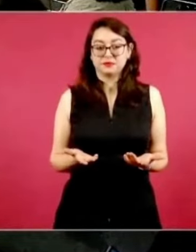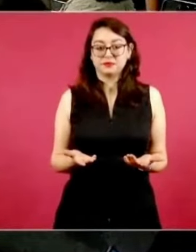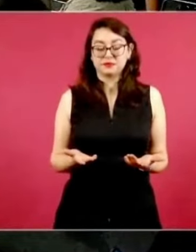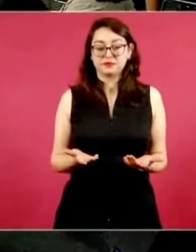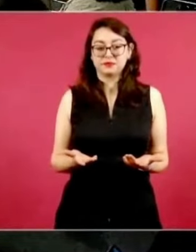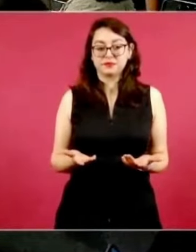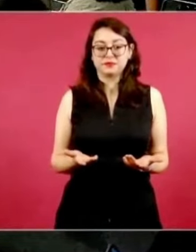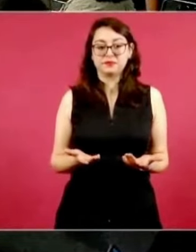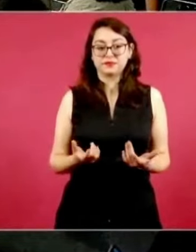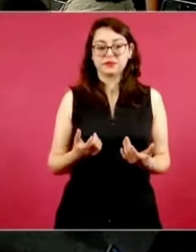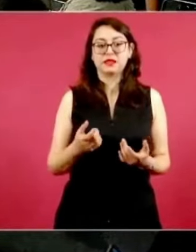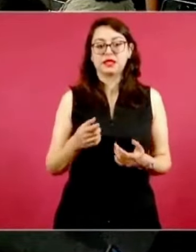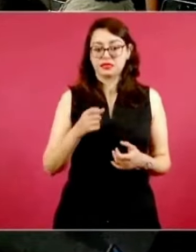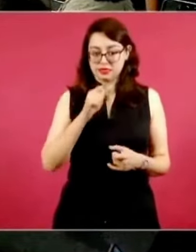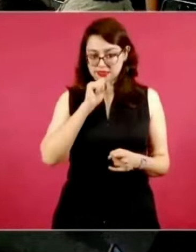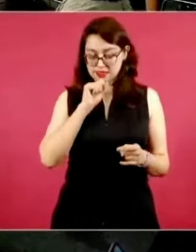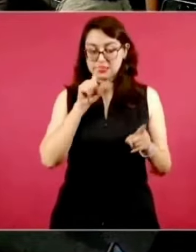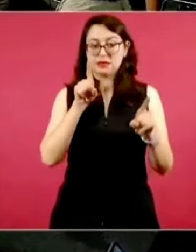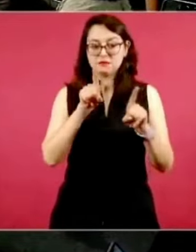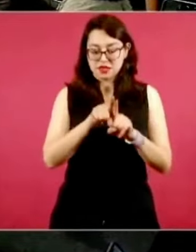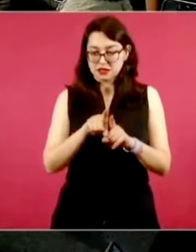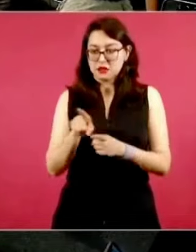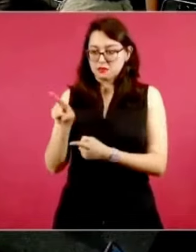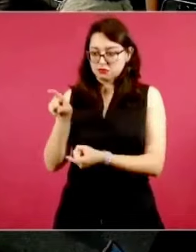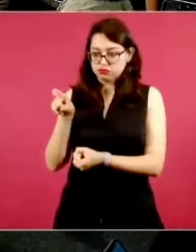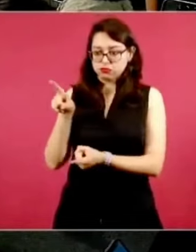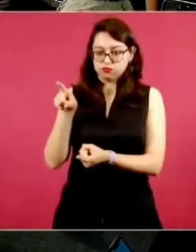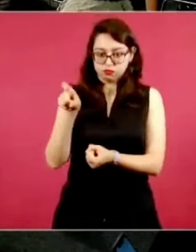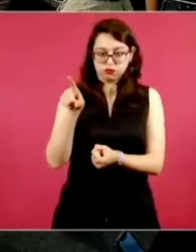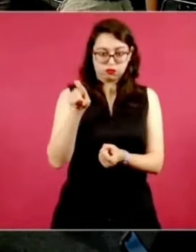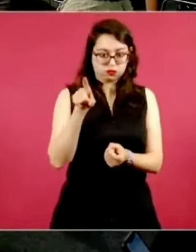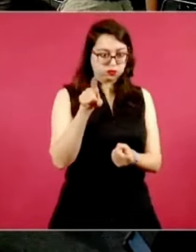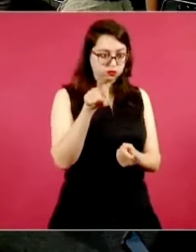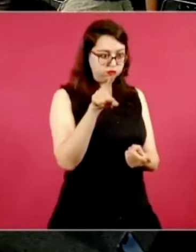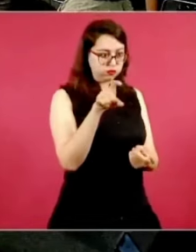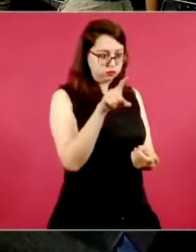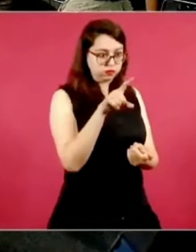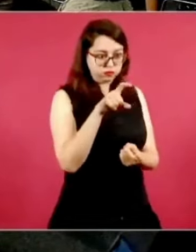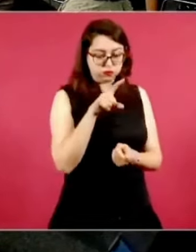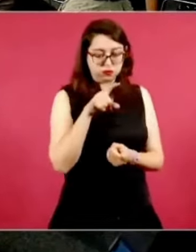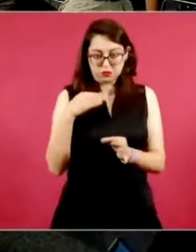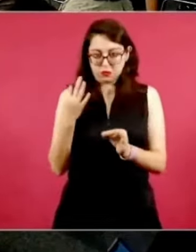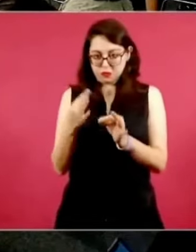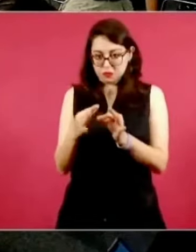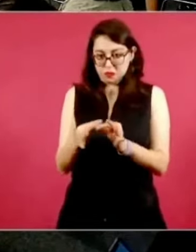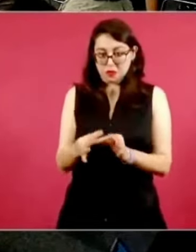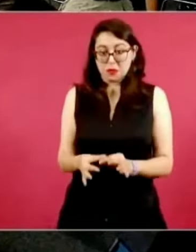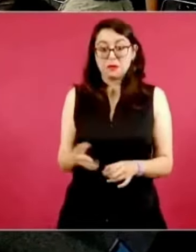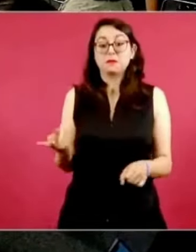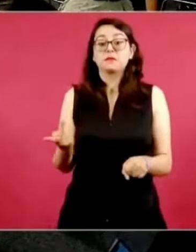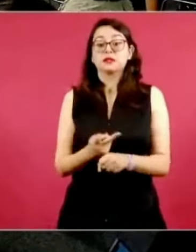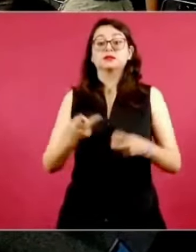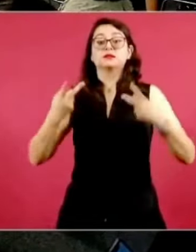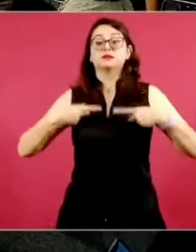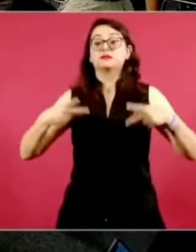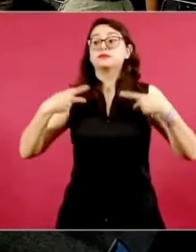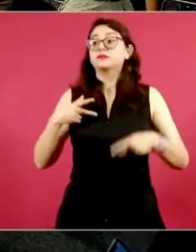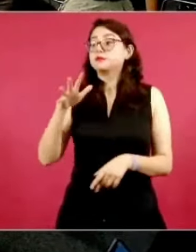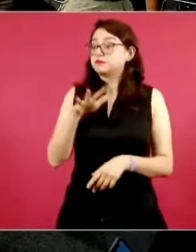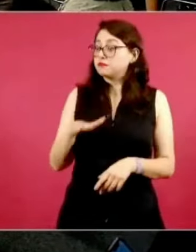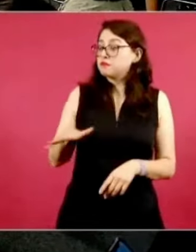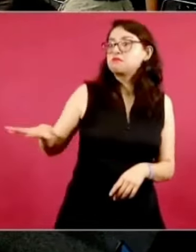ingresando más a la hacienda pública porque la gente primero los ciudadanos se están portando muy bien